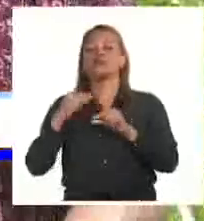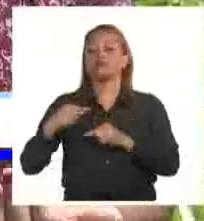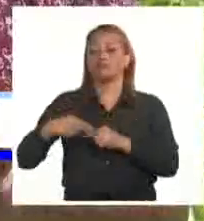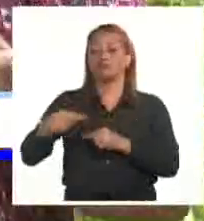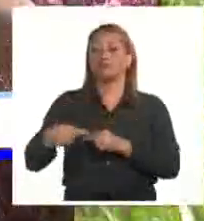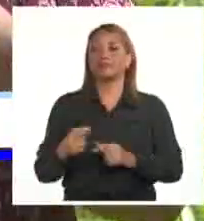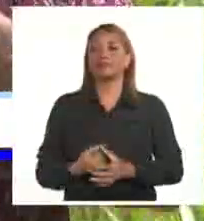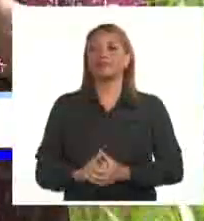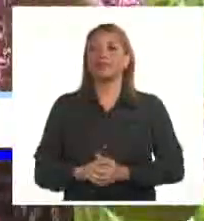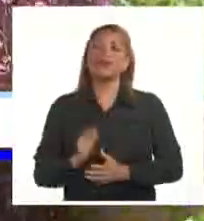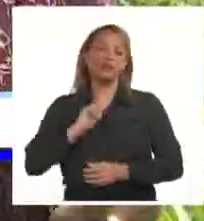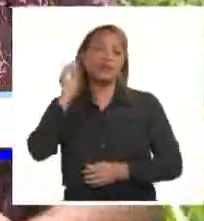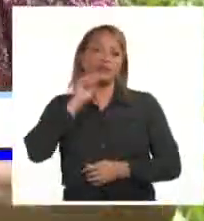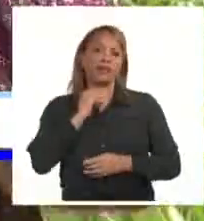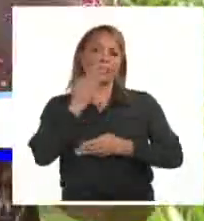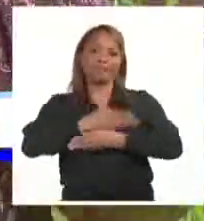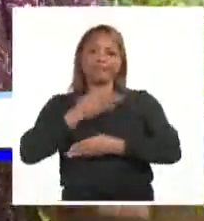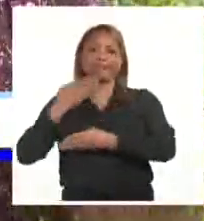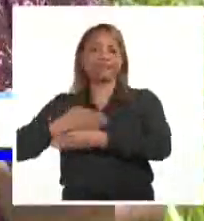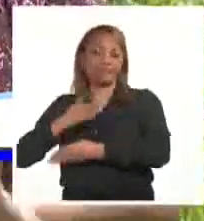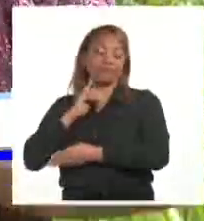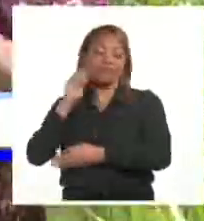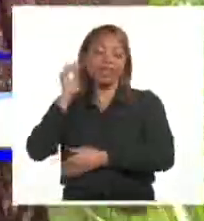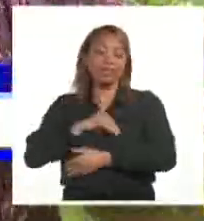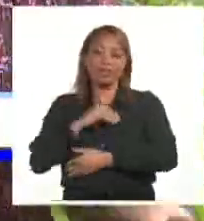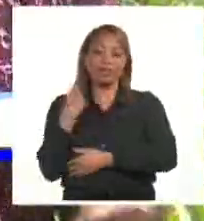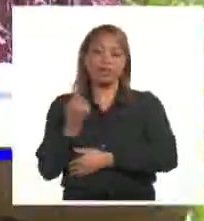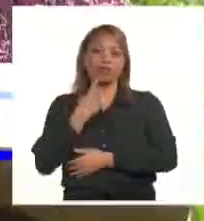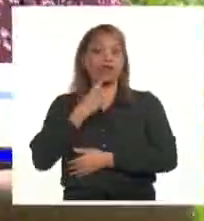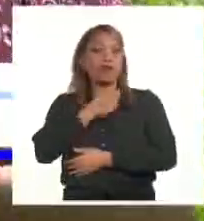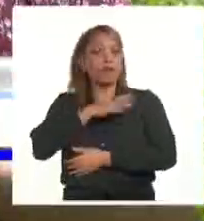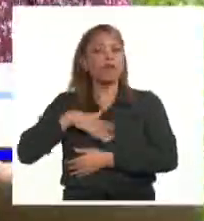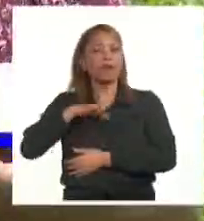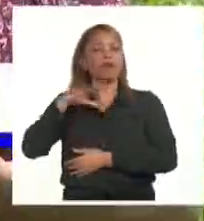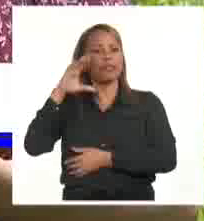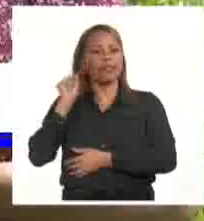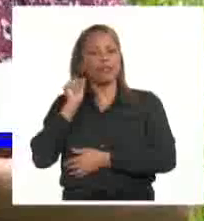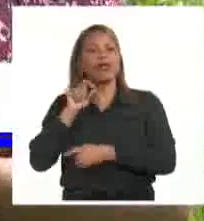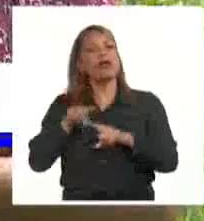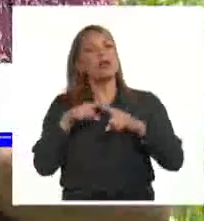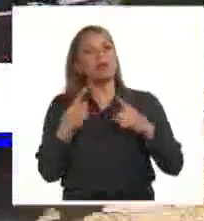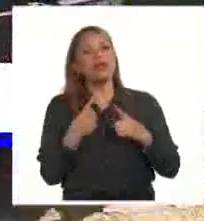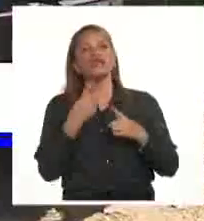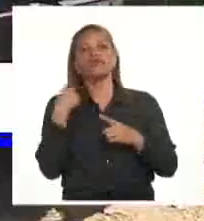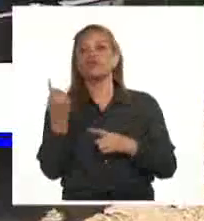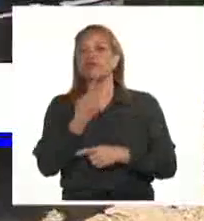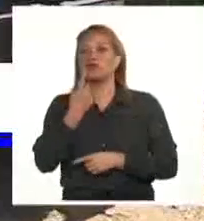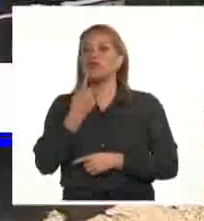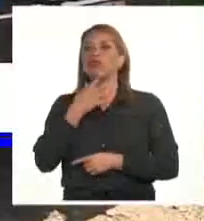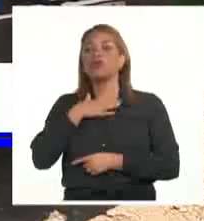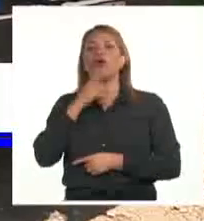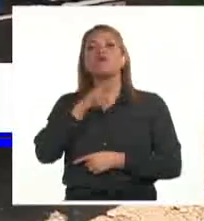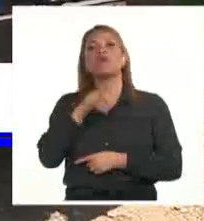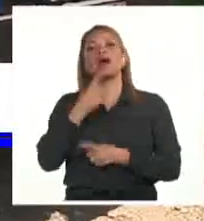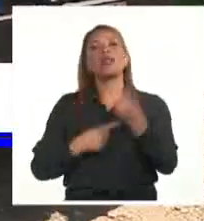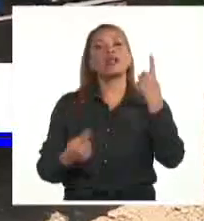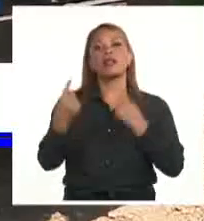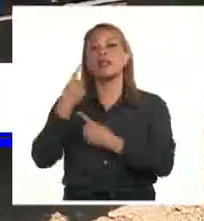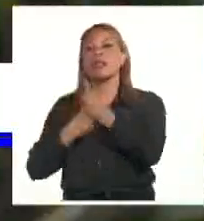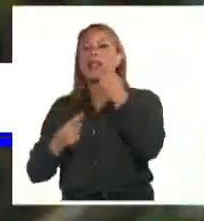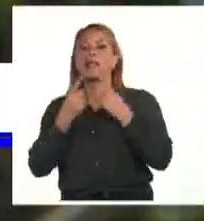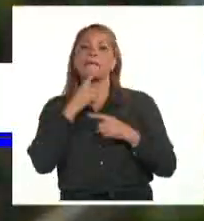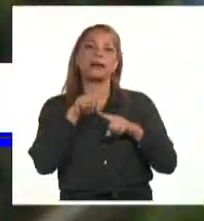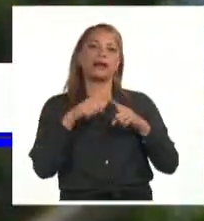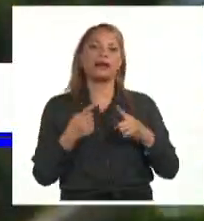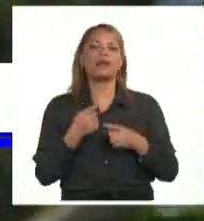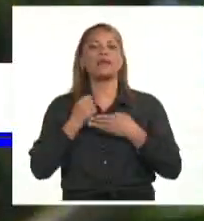las limitaciones que tenemos, nosotros los arihuanabenses lo sabemos igual y el pueblo lo entiende, por eso nos hemos dado la medida de ir buscando otras alternativas para ir